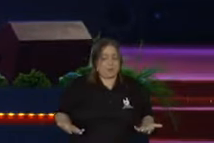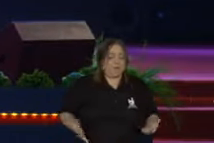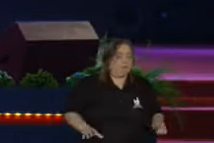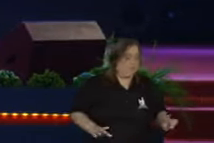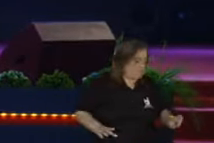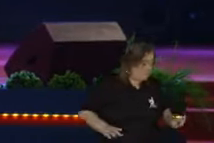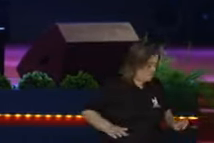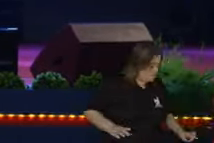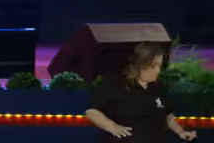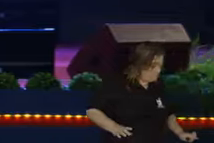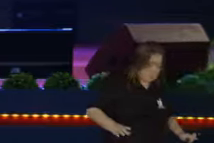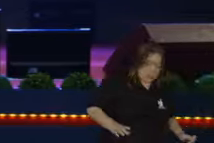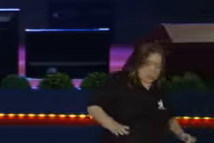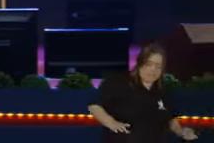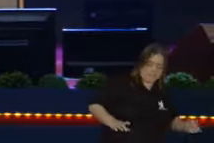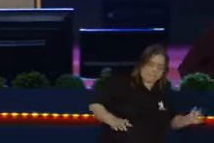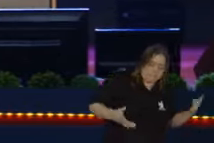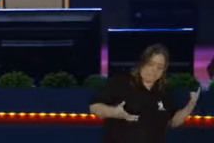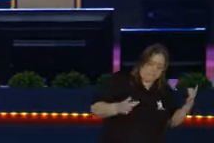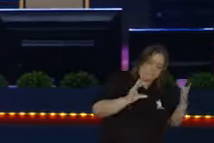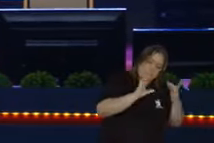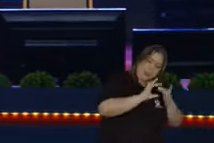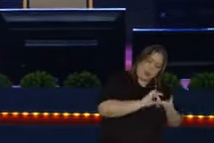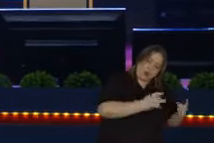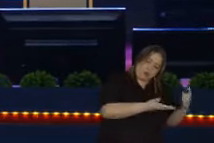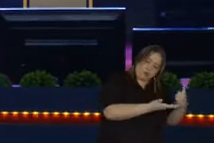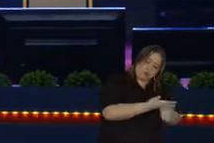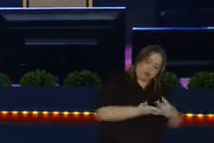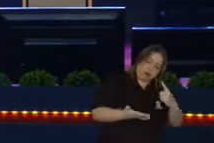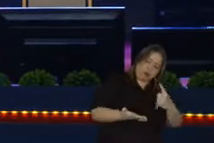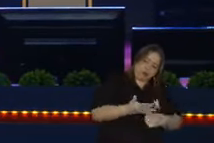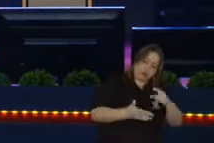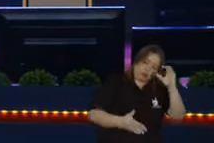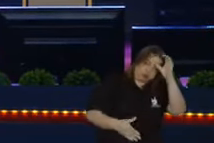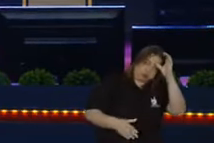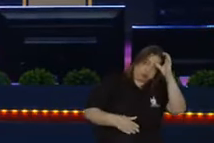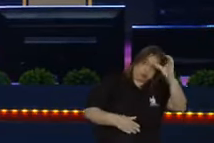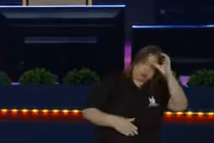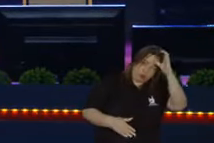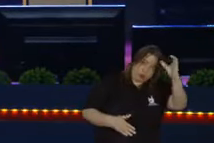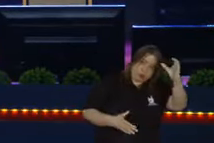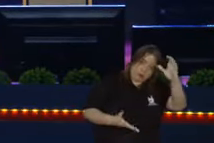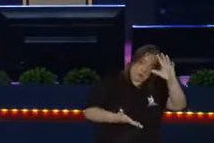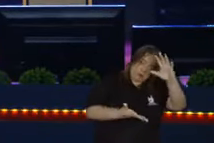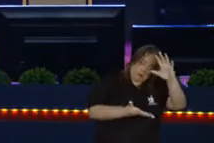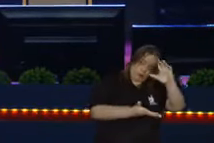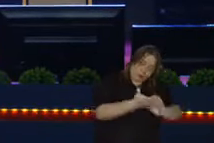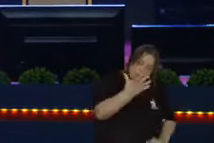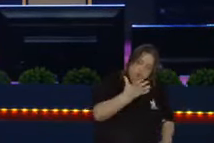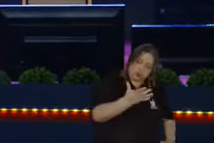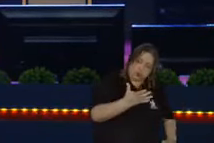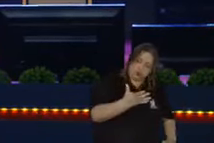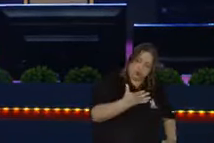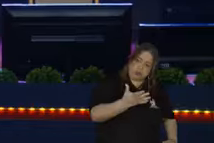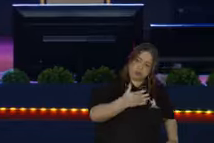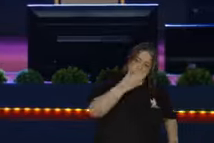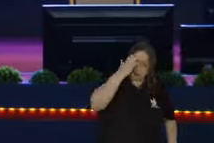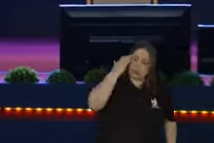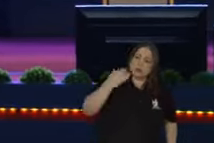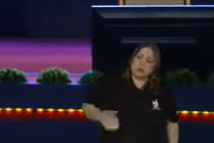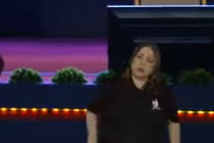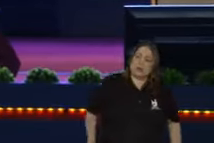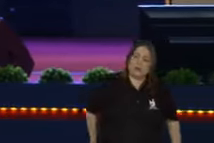argumentos falaces, conceptos, ideas, wow, que vienen del